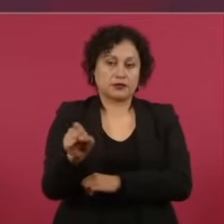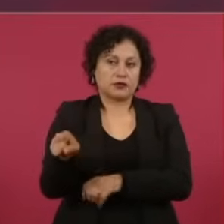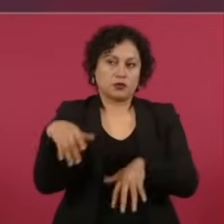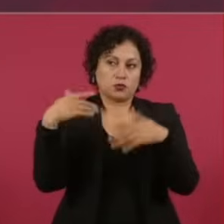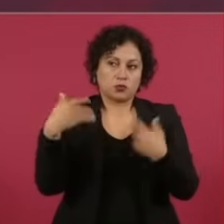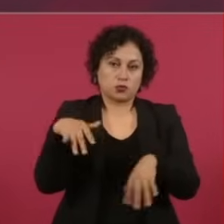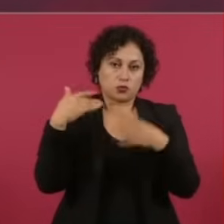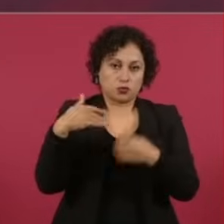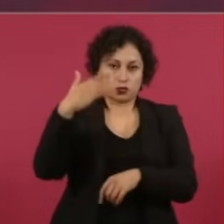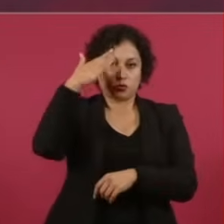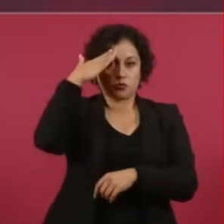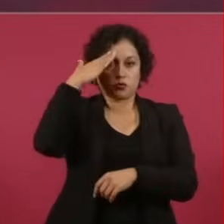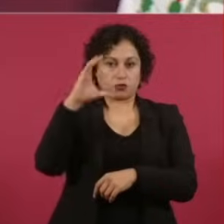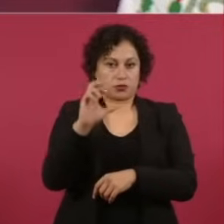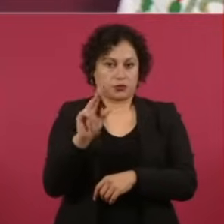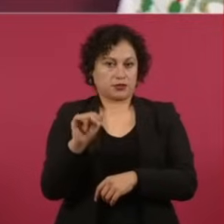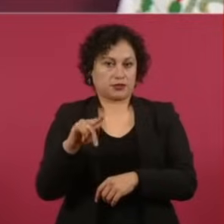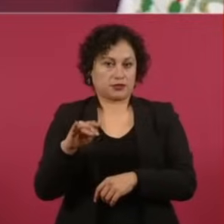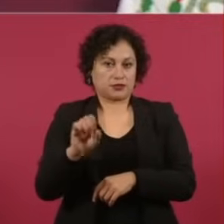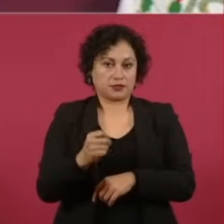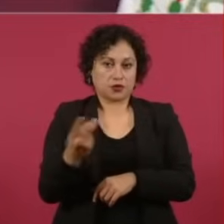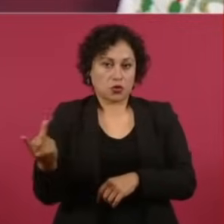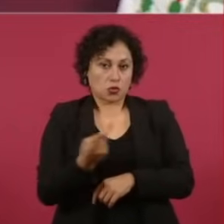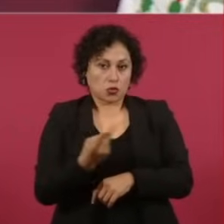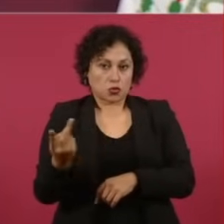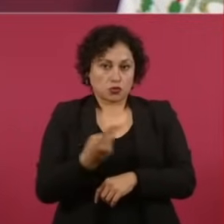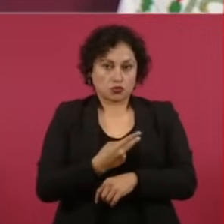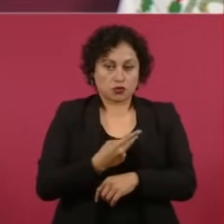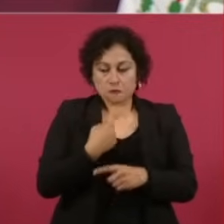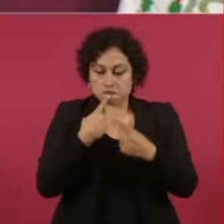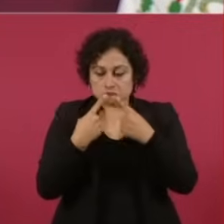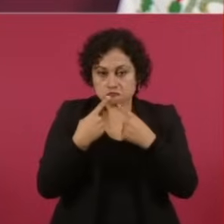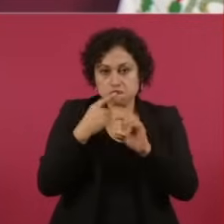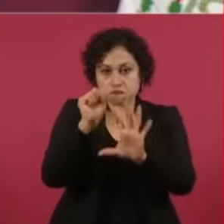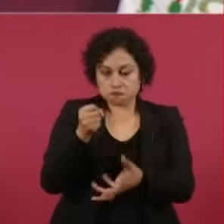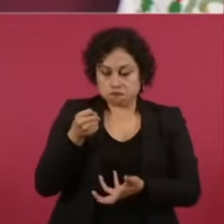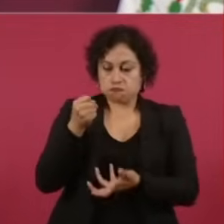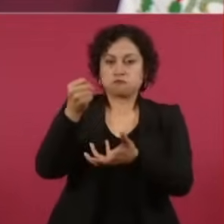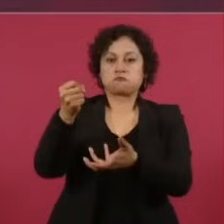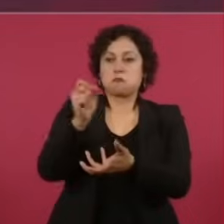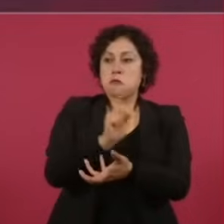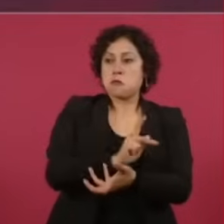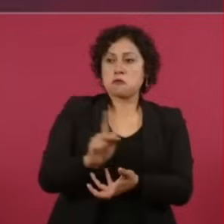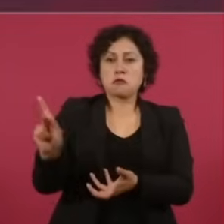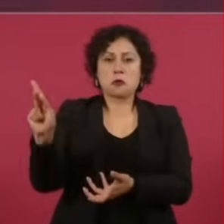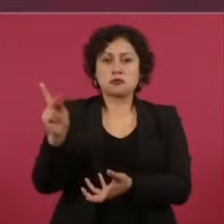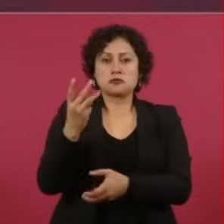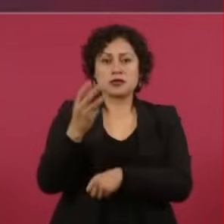el presupuesto se aprobó por unanimidad,